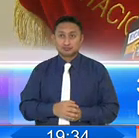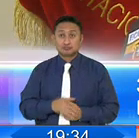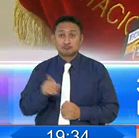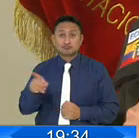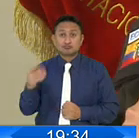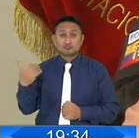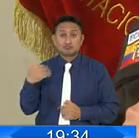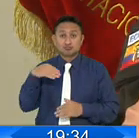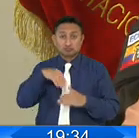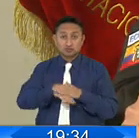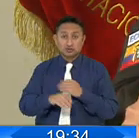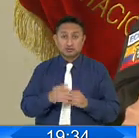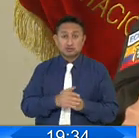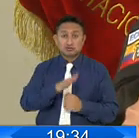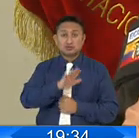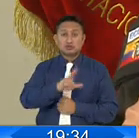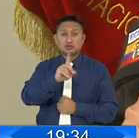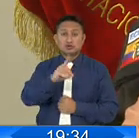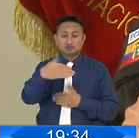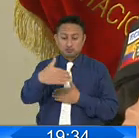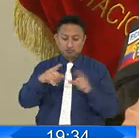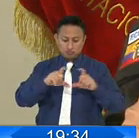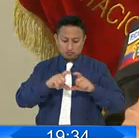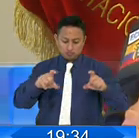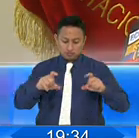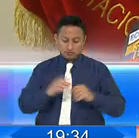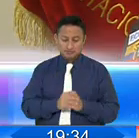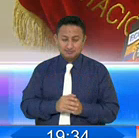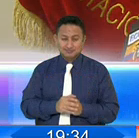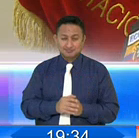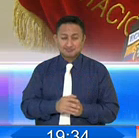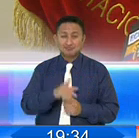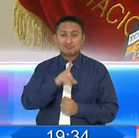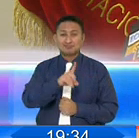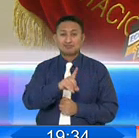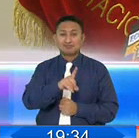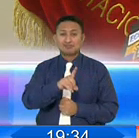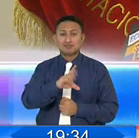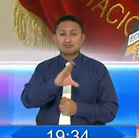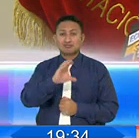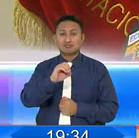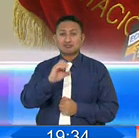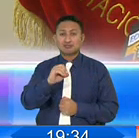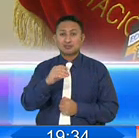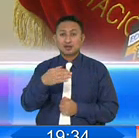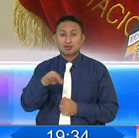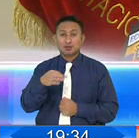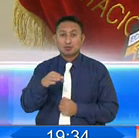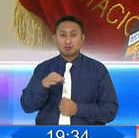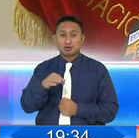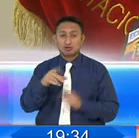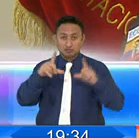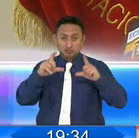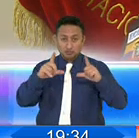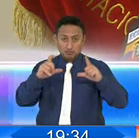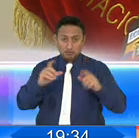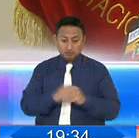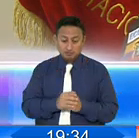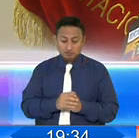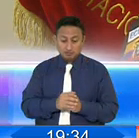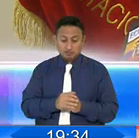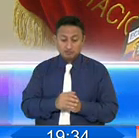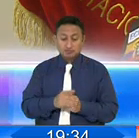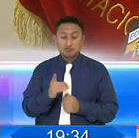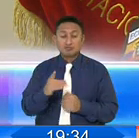en su interior 51 paquetes que contenían 100 soportes de papel con impresión fotográfica de